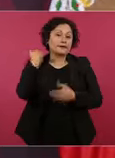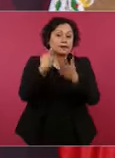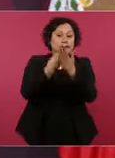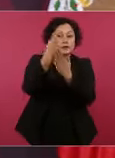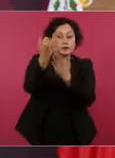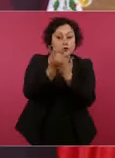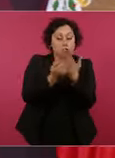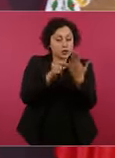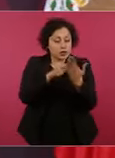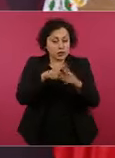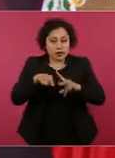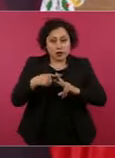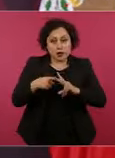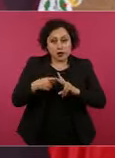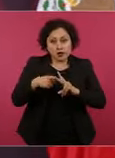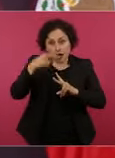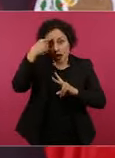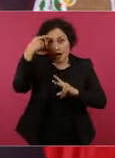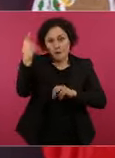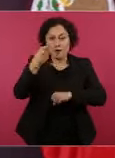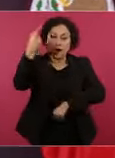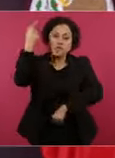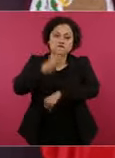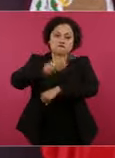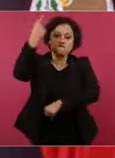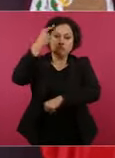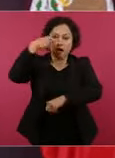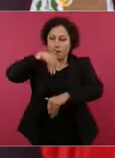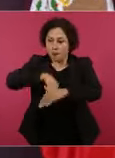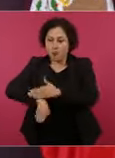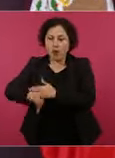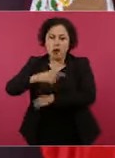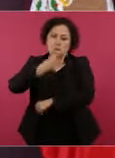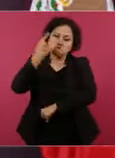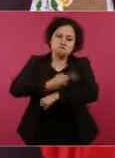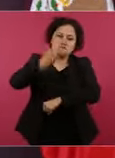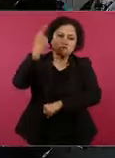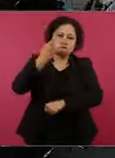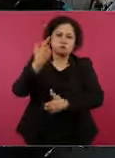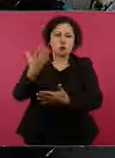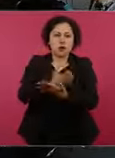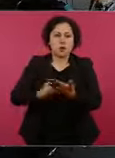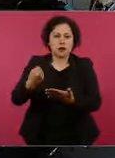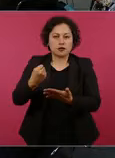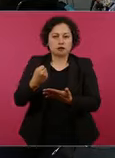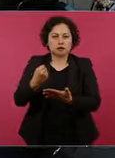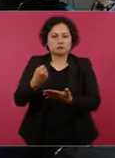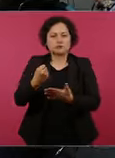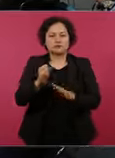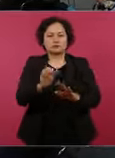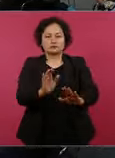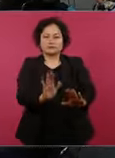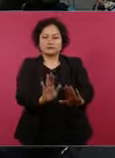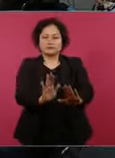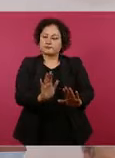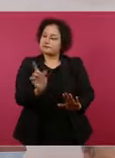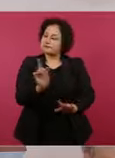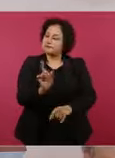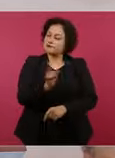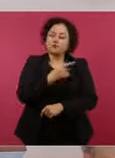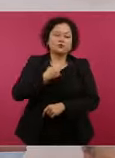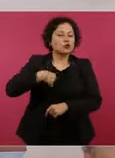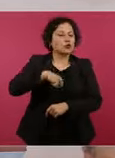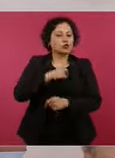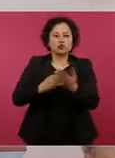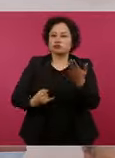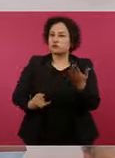el paso de peaje. Y decidimos no, es obra que se